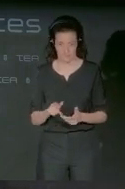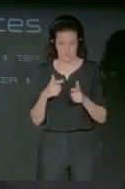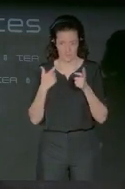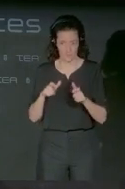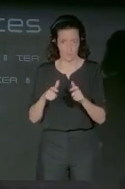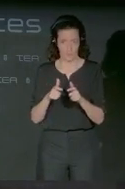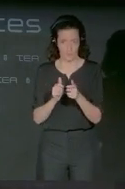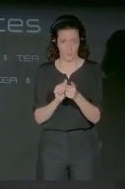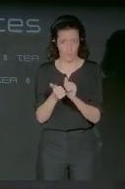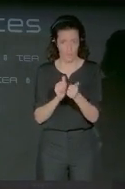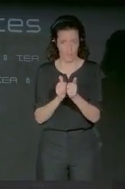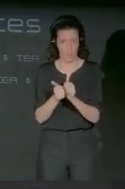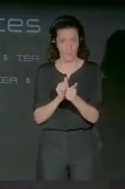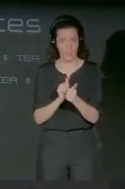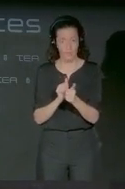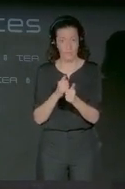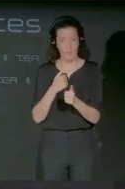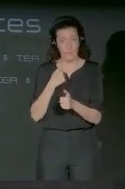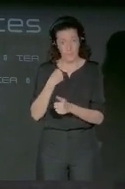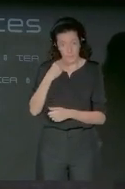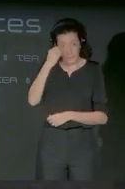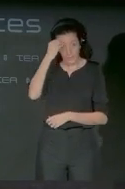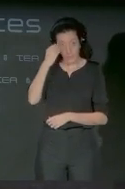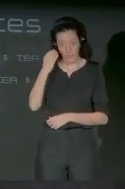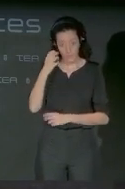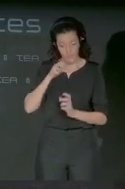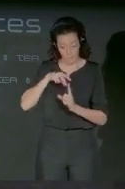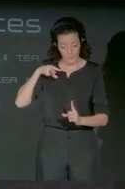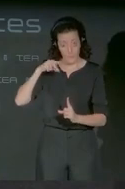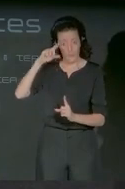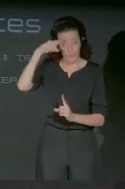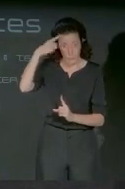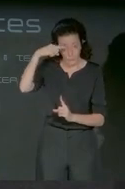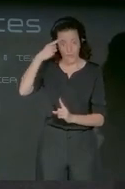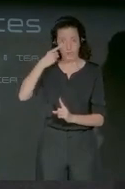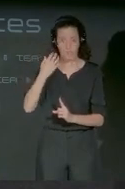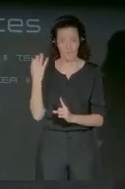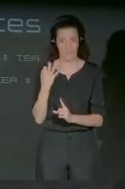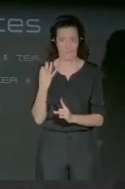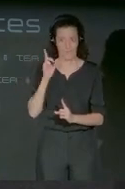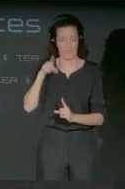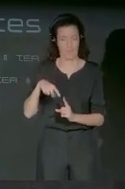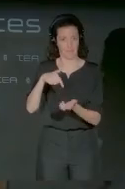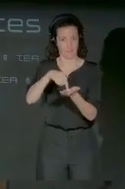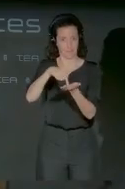que desde una dimensión cultural hay que poner también encima de la mesa. No sé cómo lo veis.